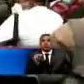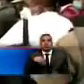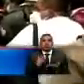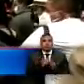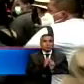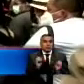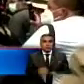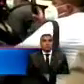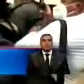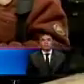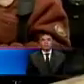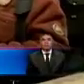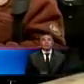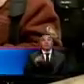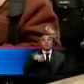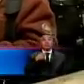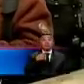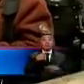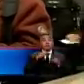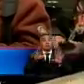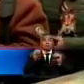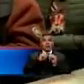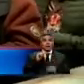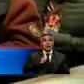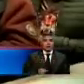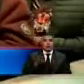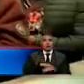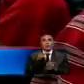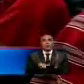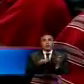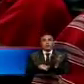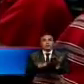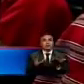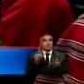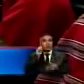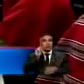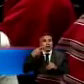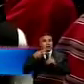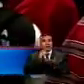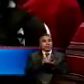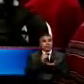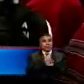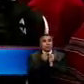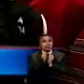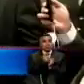esta convocatoria. En el siguiente reportaje les voy a detallar un poco de la antesala de lo que ha sucedido previo a este segundo encuentro.